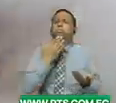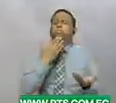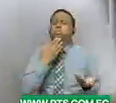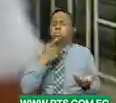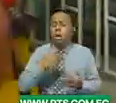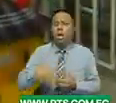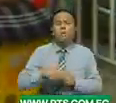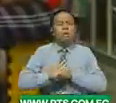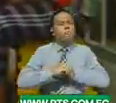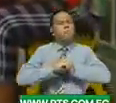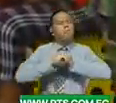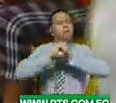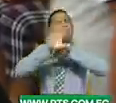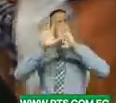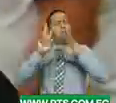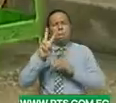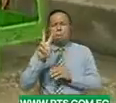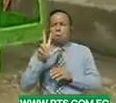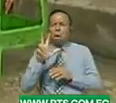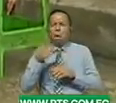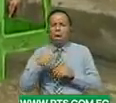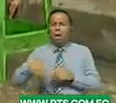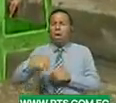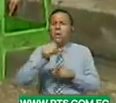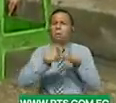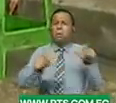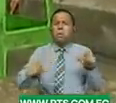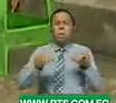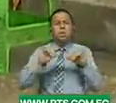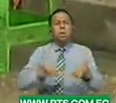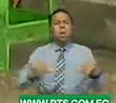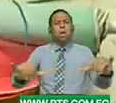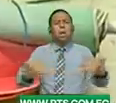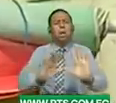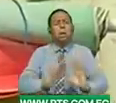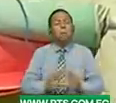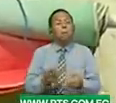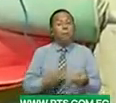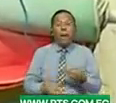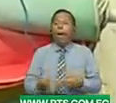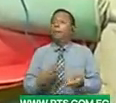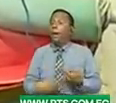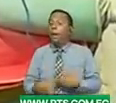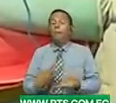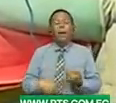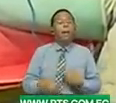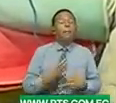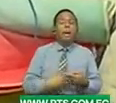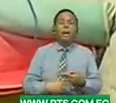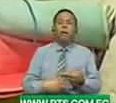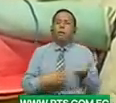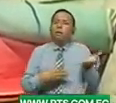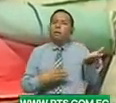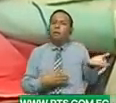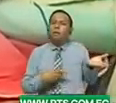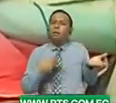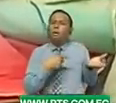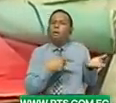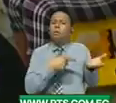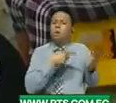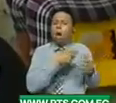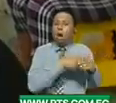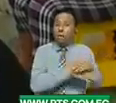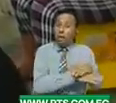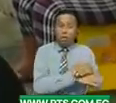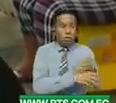mañana, todo el pocotón de gente vendiendo cosas y sin saber que, a saberse que de la misma la maternidad les cruza las cosas para que ellos